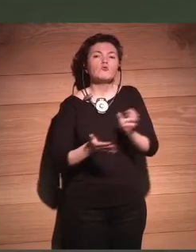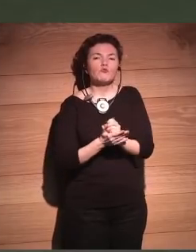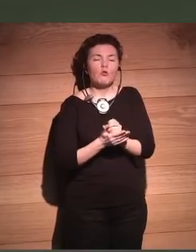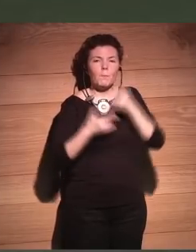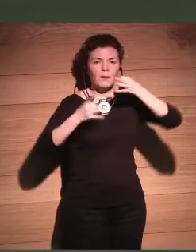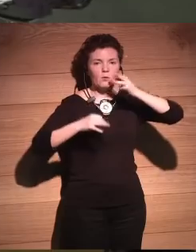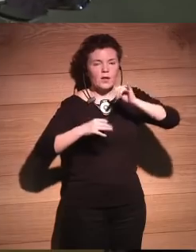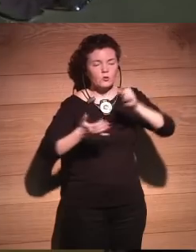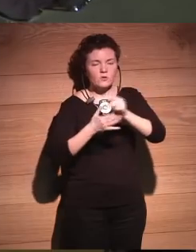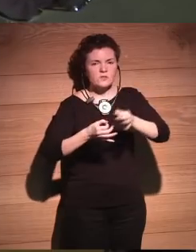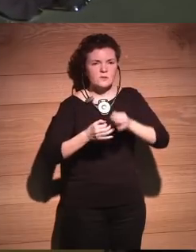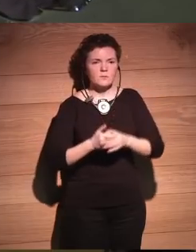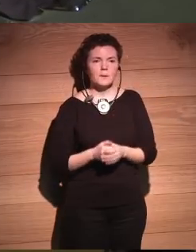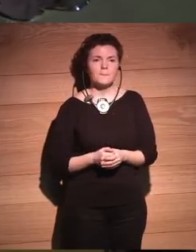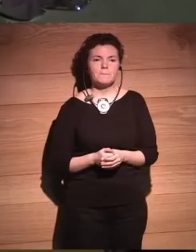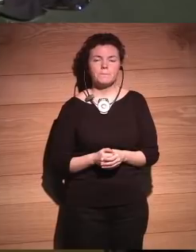entraña riesgos, por supuesto.